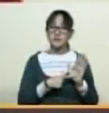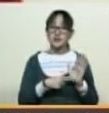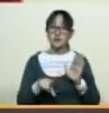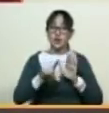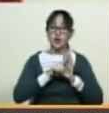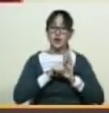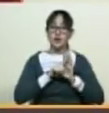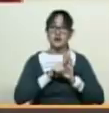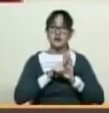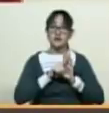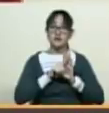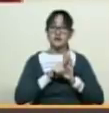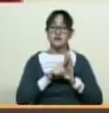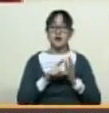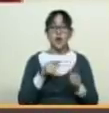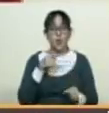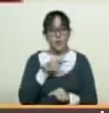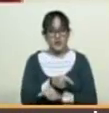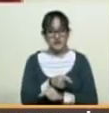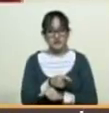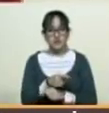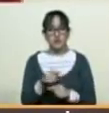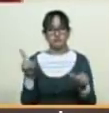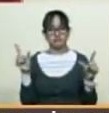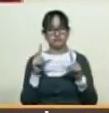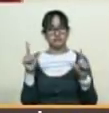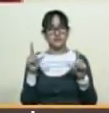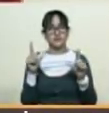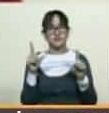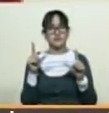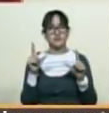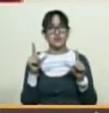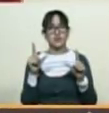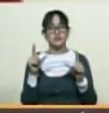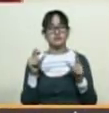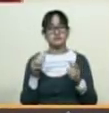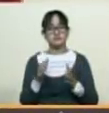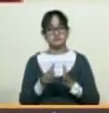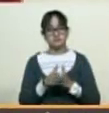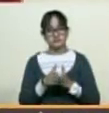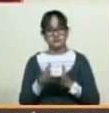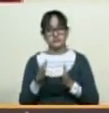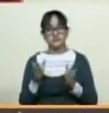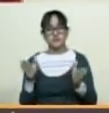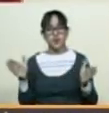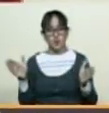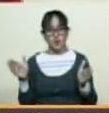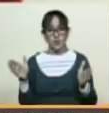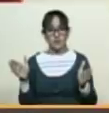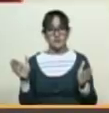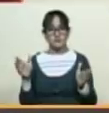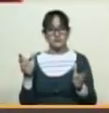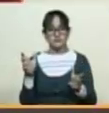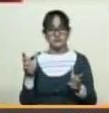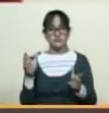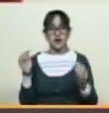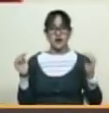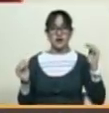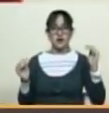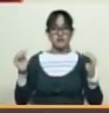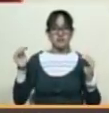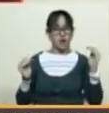la ley, lo que es una obligación de los medios de comunicación realizar una cobertura balanceada y mantener el